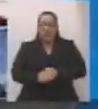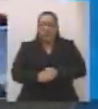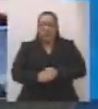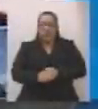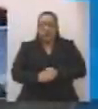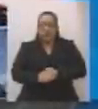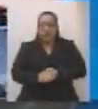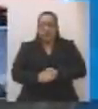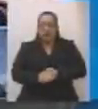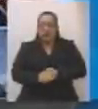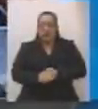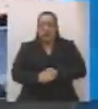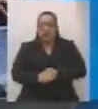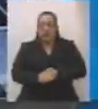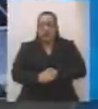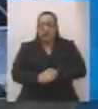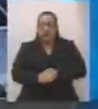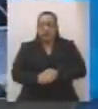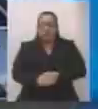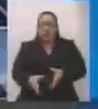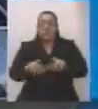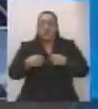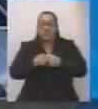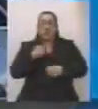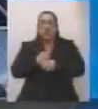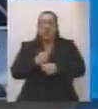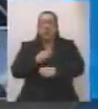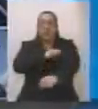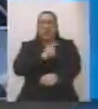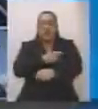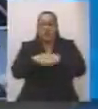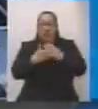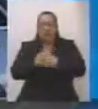residen en las capacidades de su fuerza laboral.